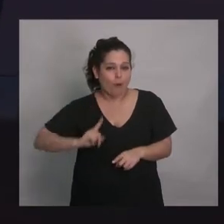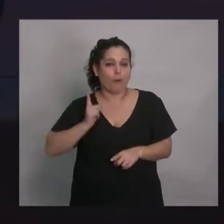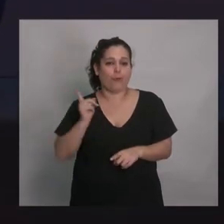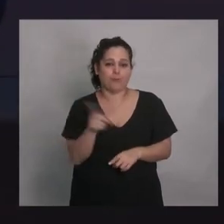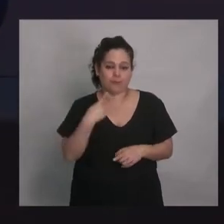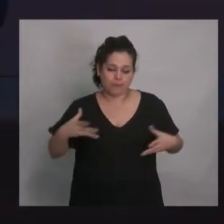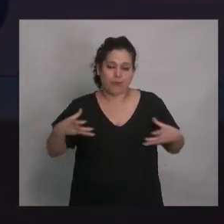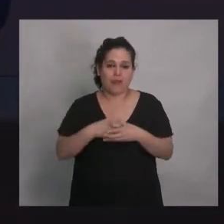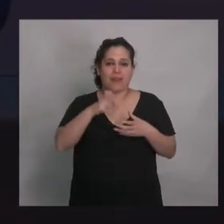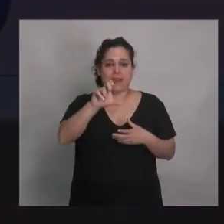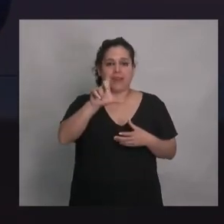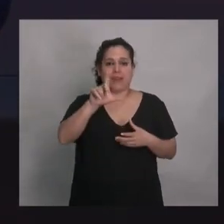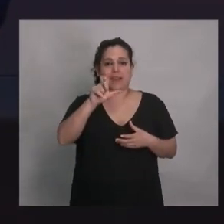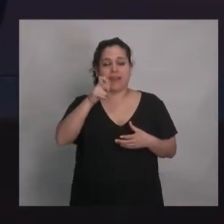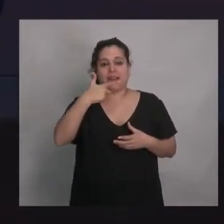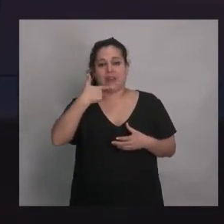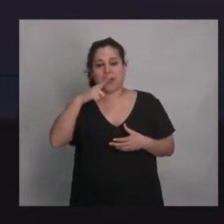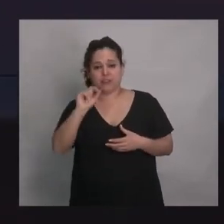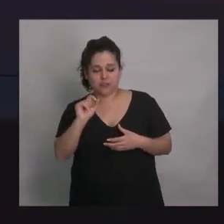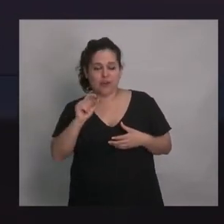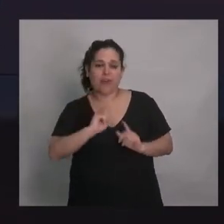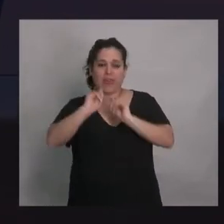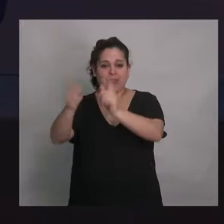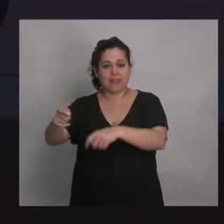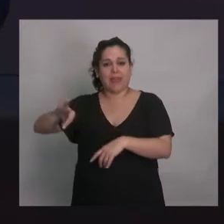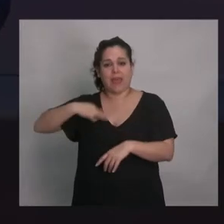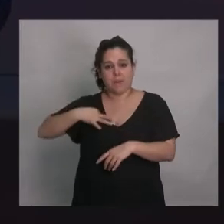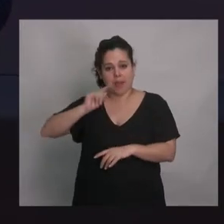incluso en haber entregado este premio por una razón fundamental